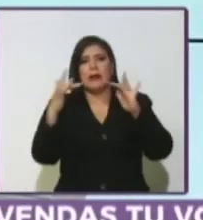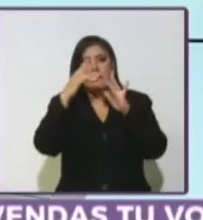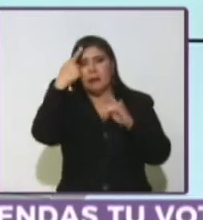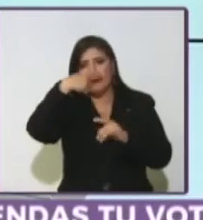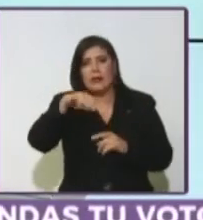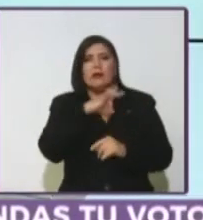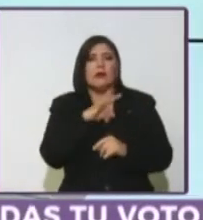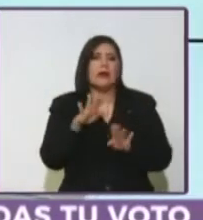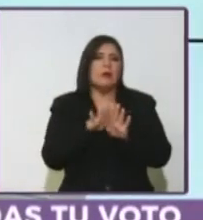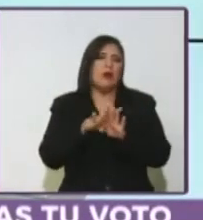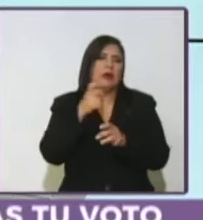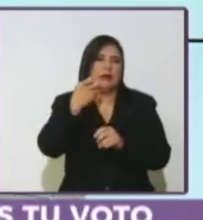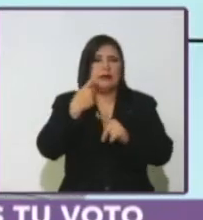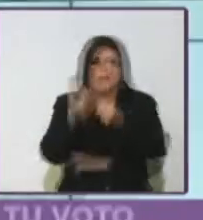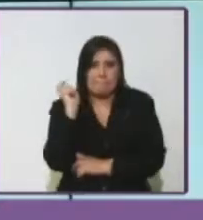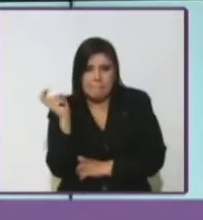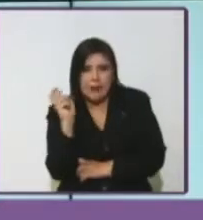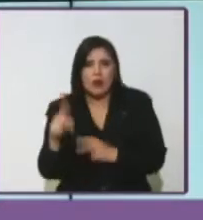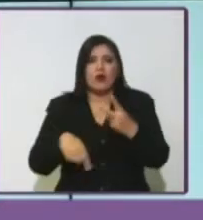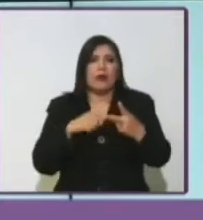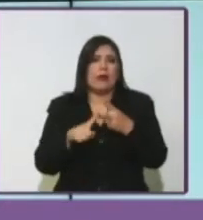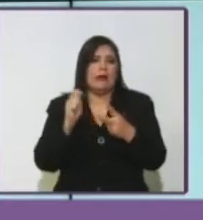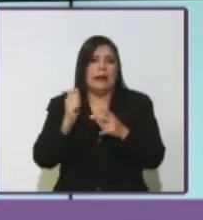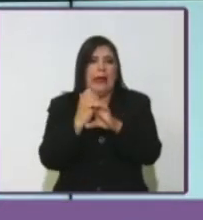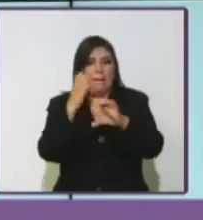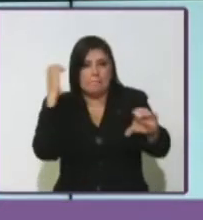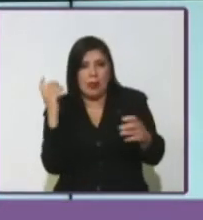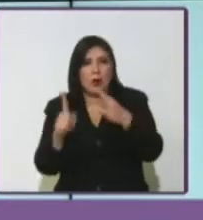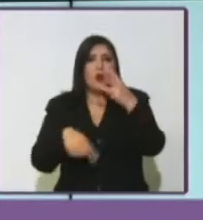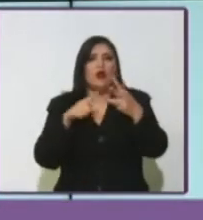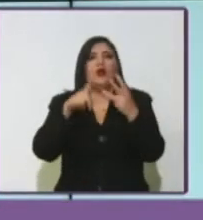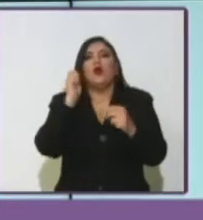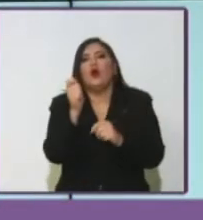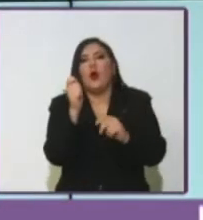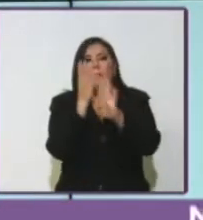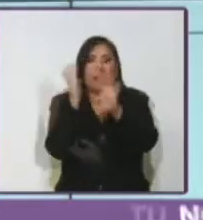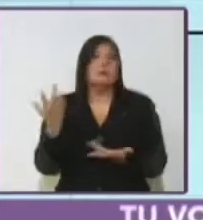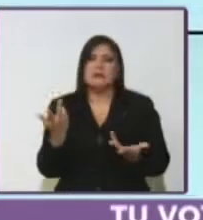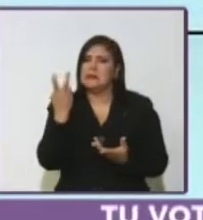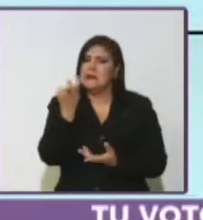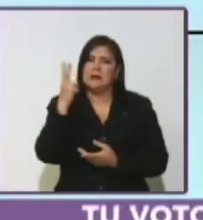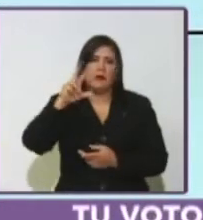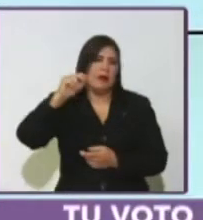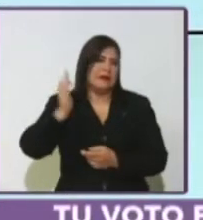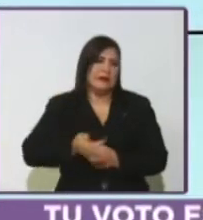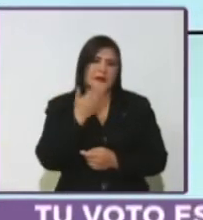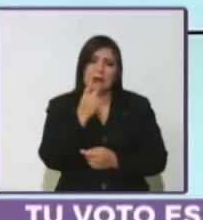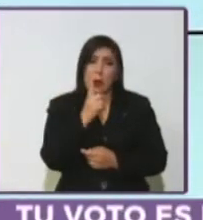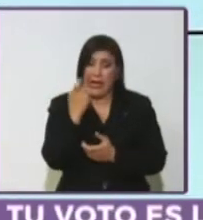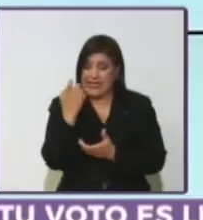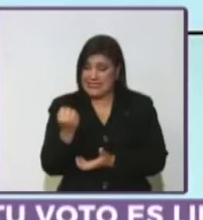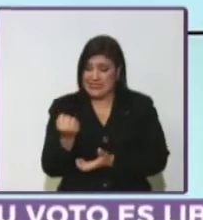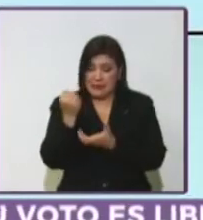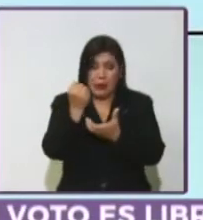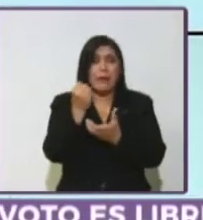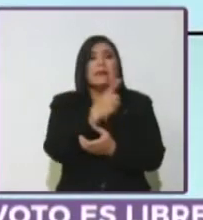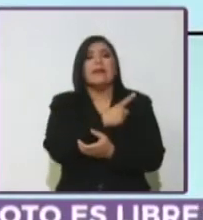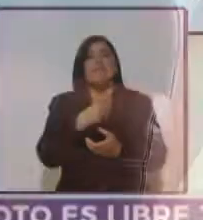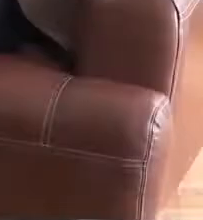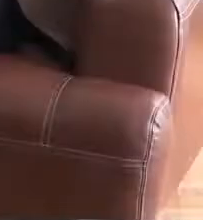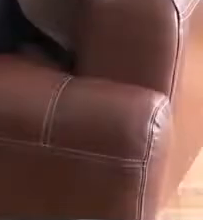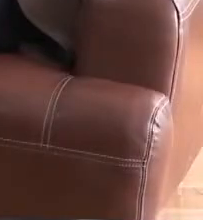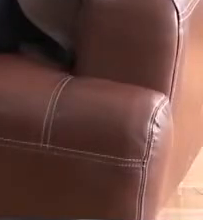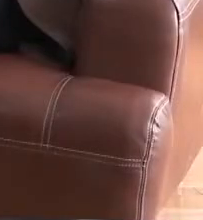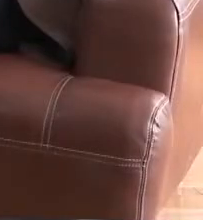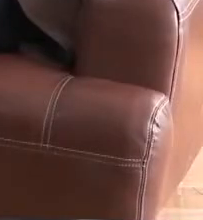finalmente Claudia Sheinbaum, que tiene esta ventaja enorme de ser la candidata de Andrés Manuel López Obrador